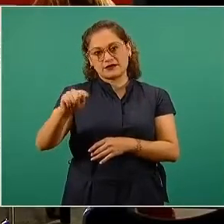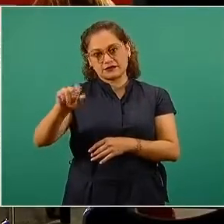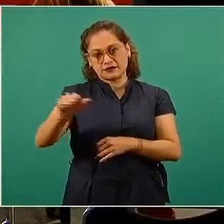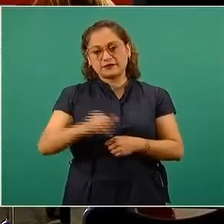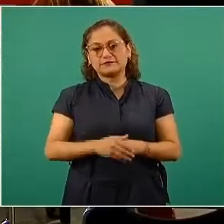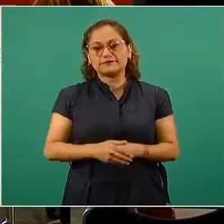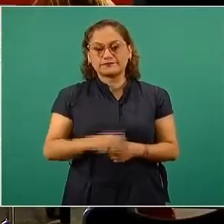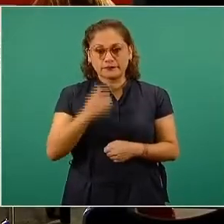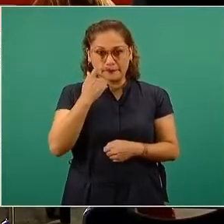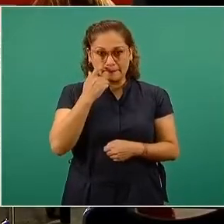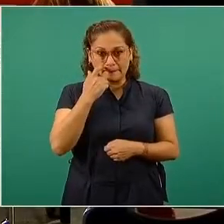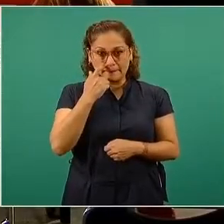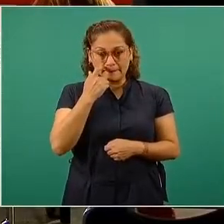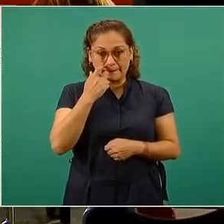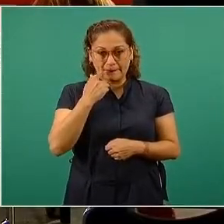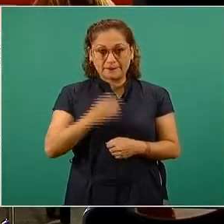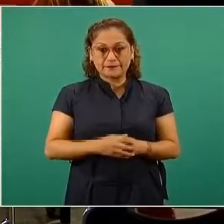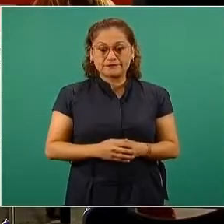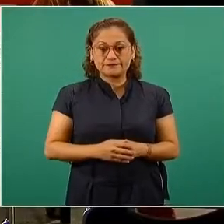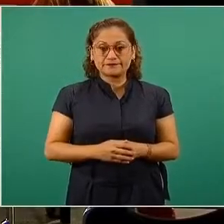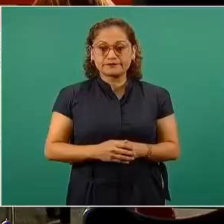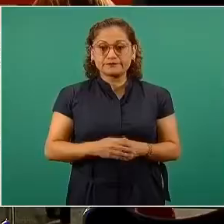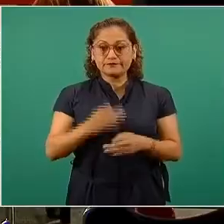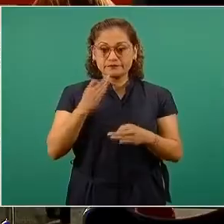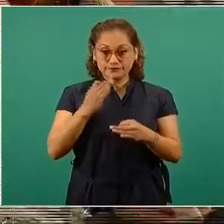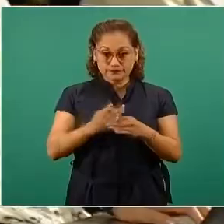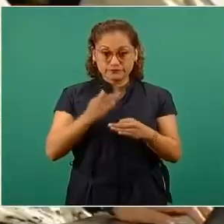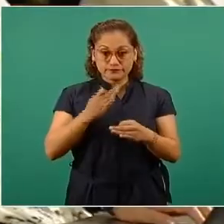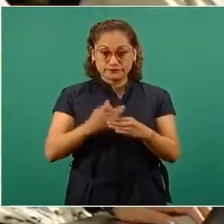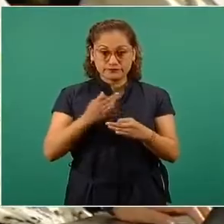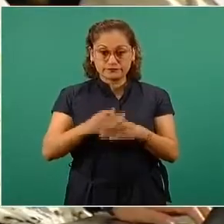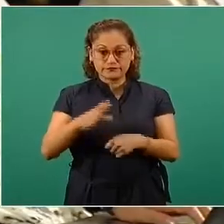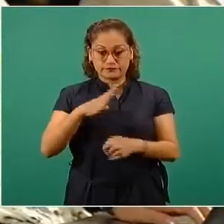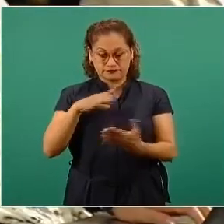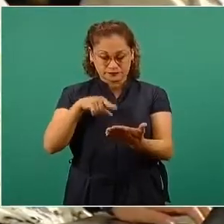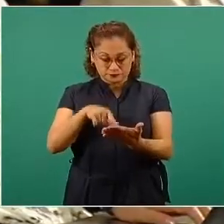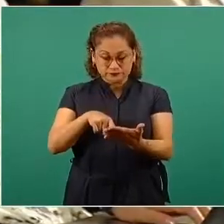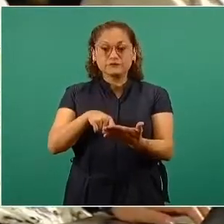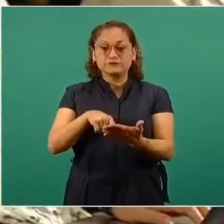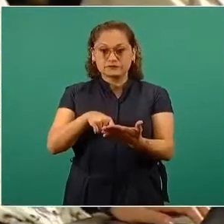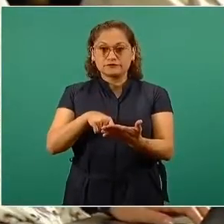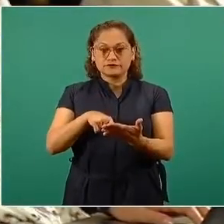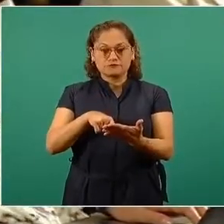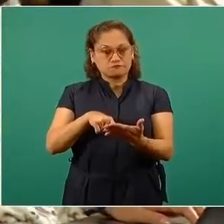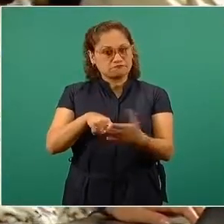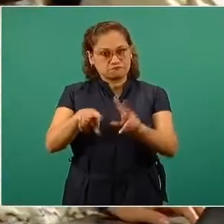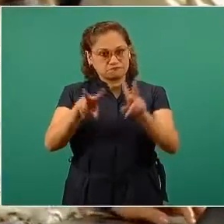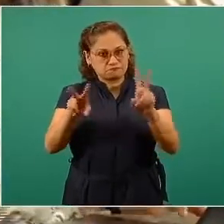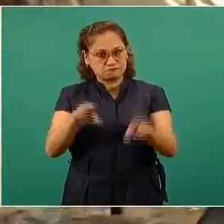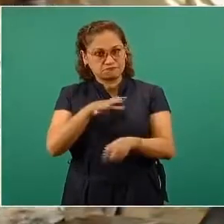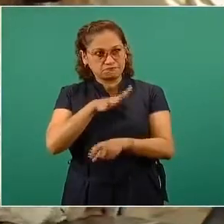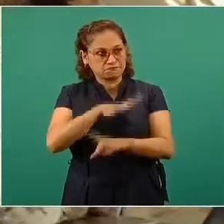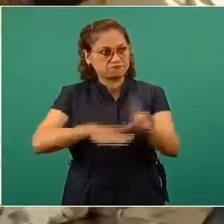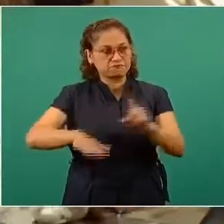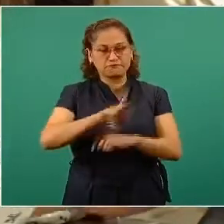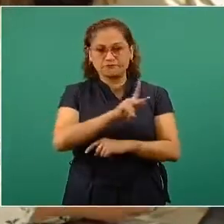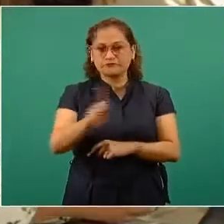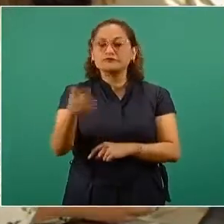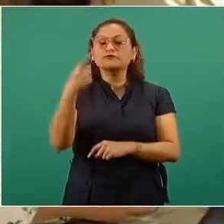es una ayuda, pero es a nivel general, Y es que muchos de